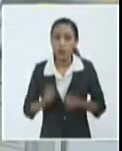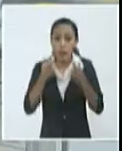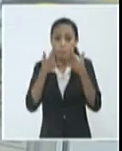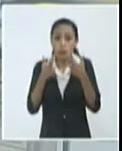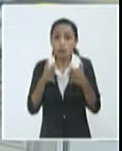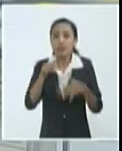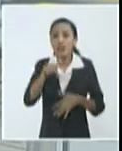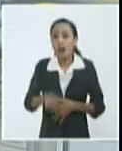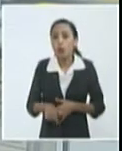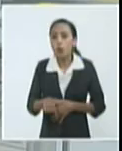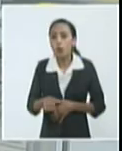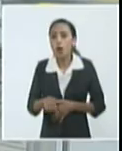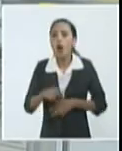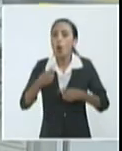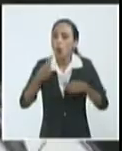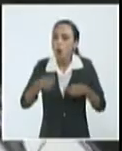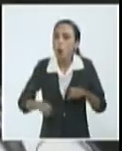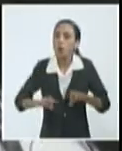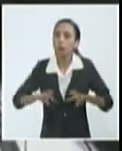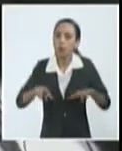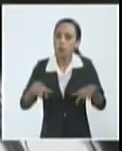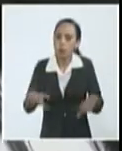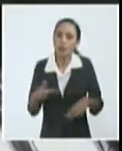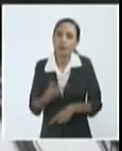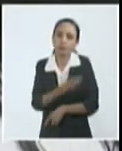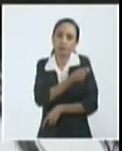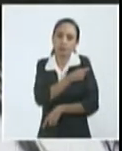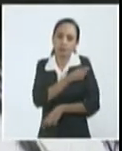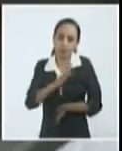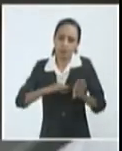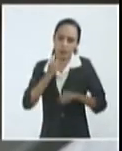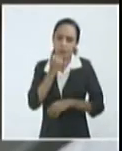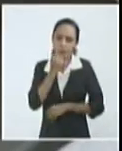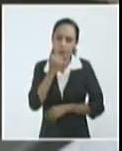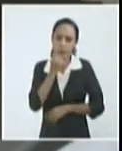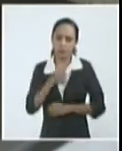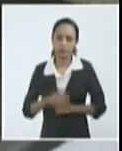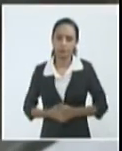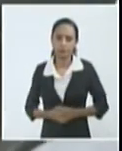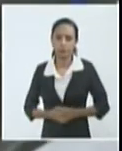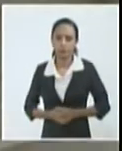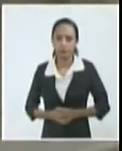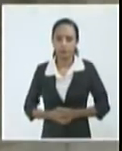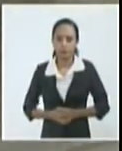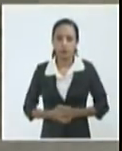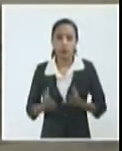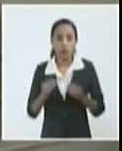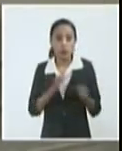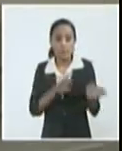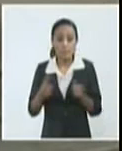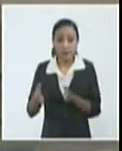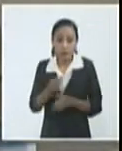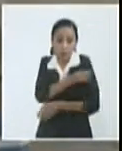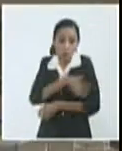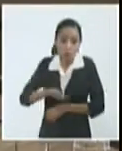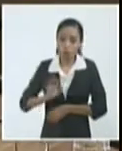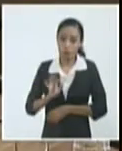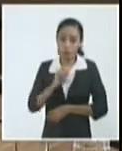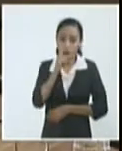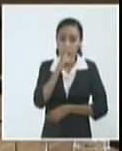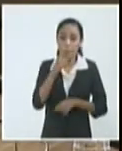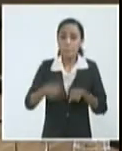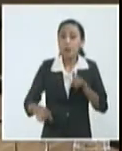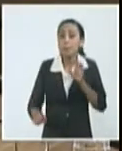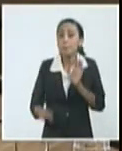con dosis de refuerzo. Esas dosis de refuerzo, entonces, aunque hay una parte de la población que no hemos terminado, pero empezaríamos por los que